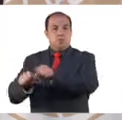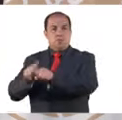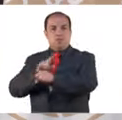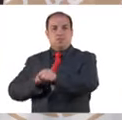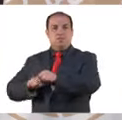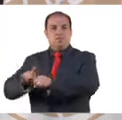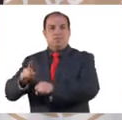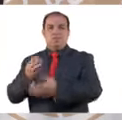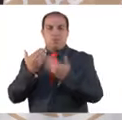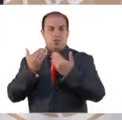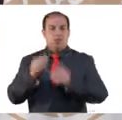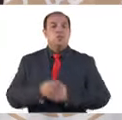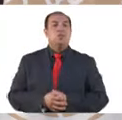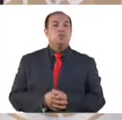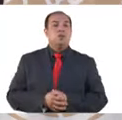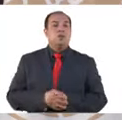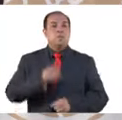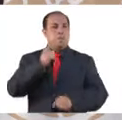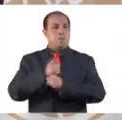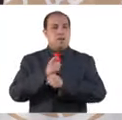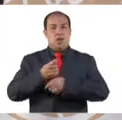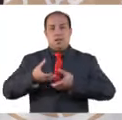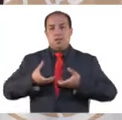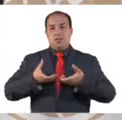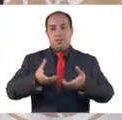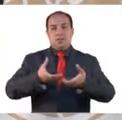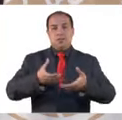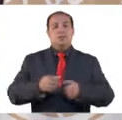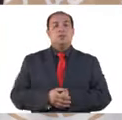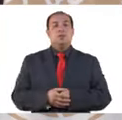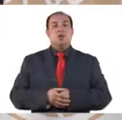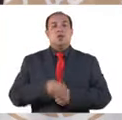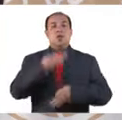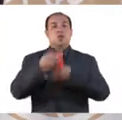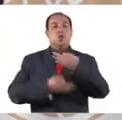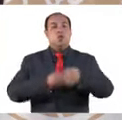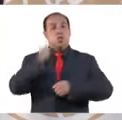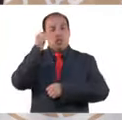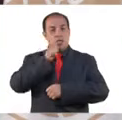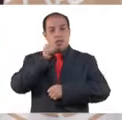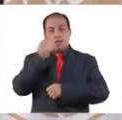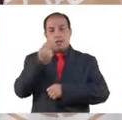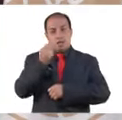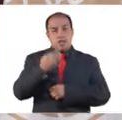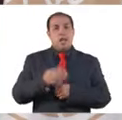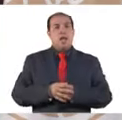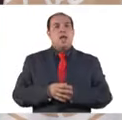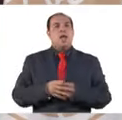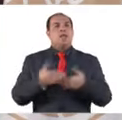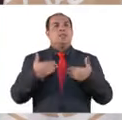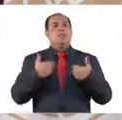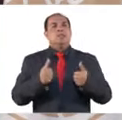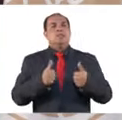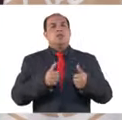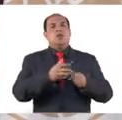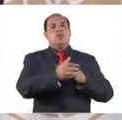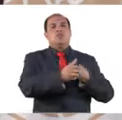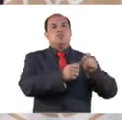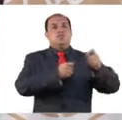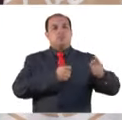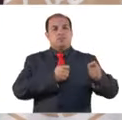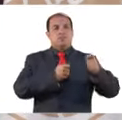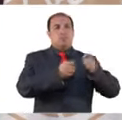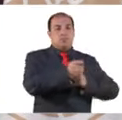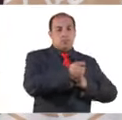cosas. Lo primero es que en las calles, todas y todos tenemos que siempre poder tomar la perspectiva del otro, ser empáticos. Si tú vas en un